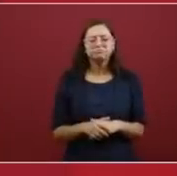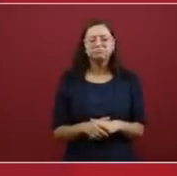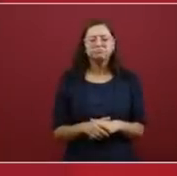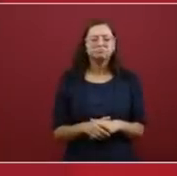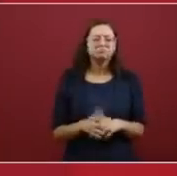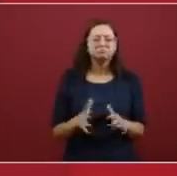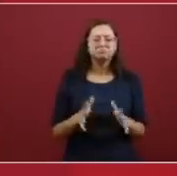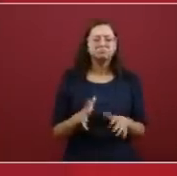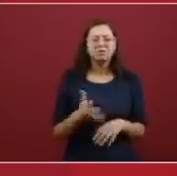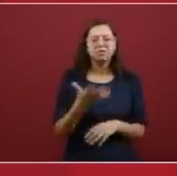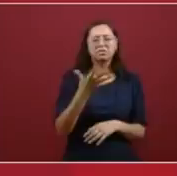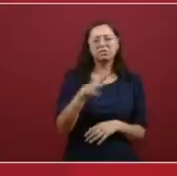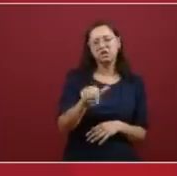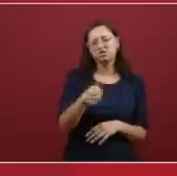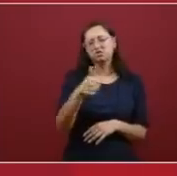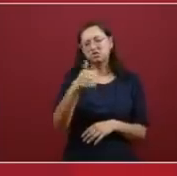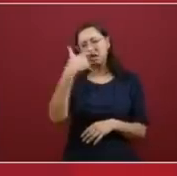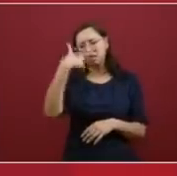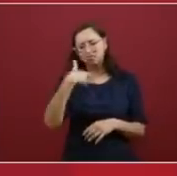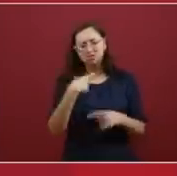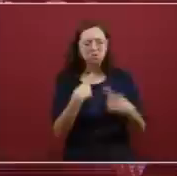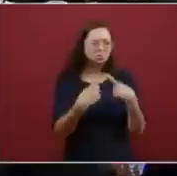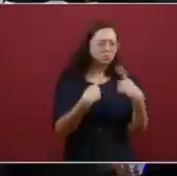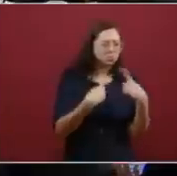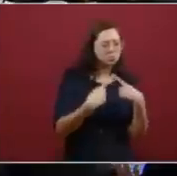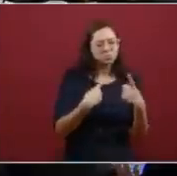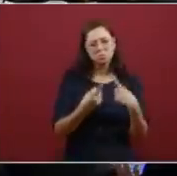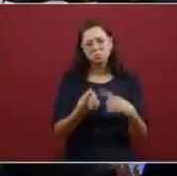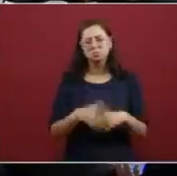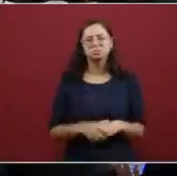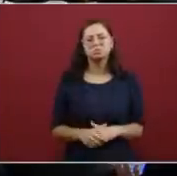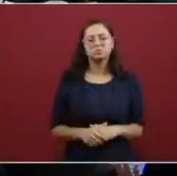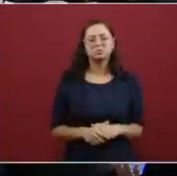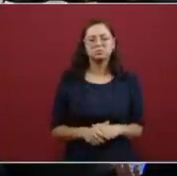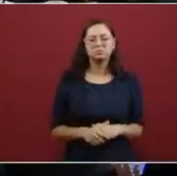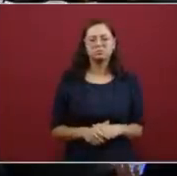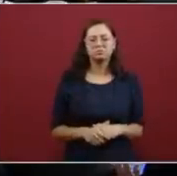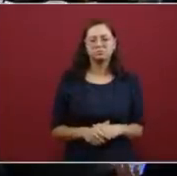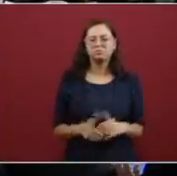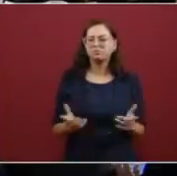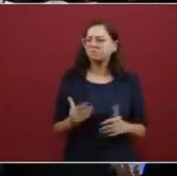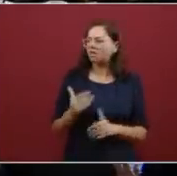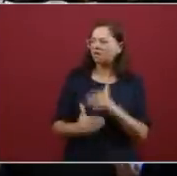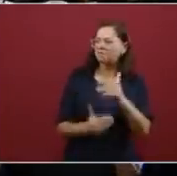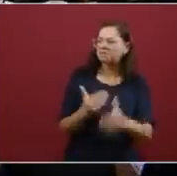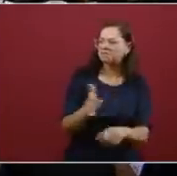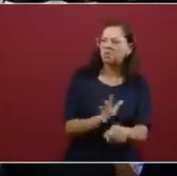las 10, 11 de la noche. Los puntos de avance nada más, por favor. Básicamente,